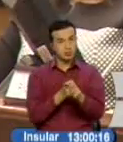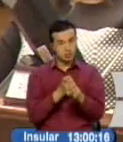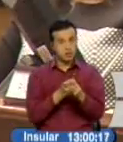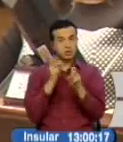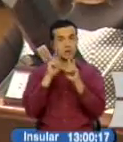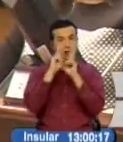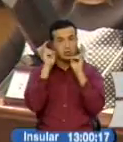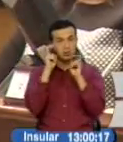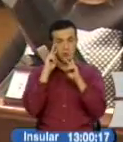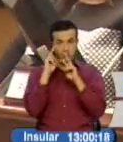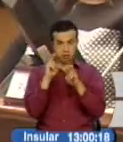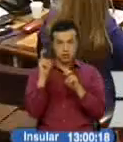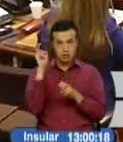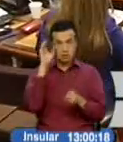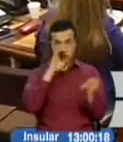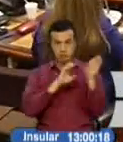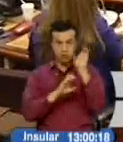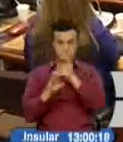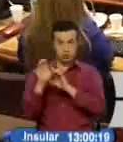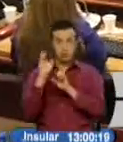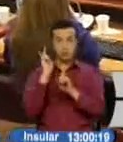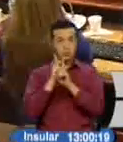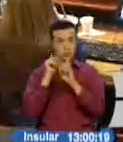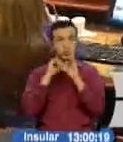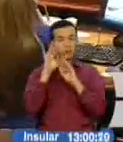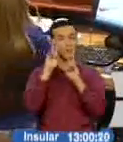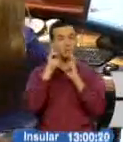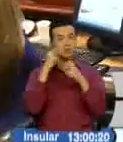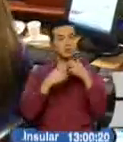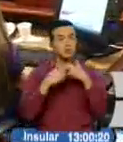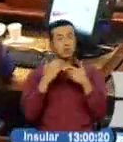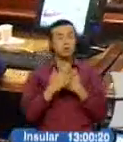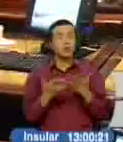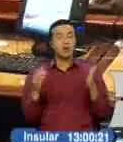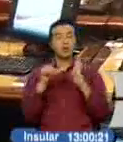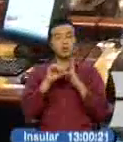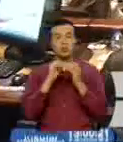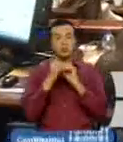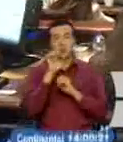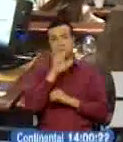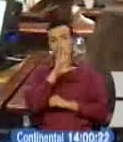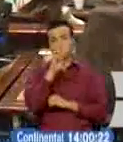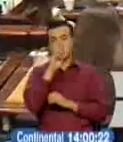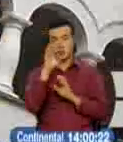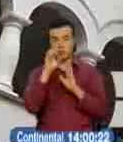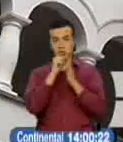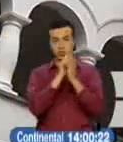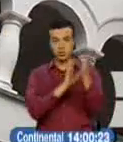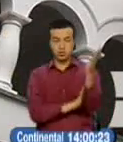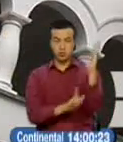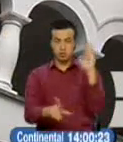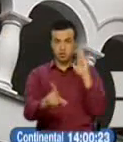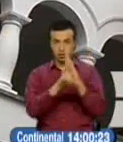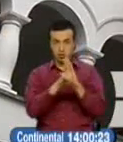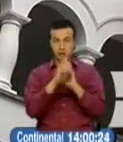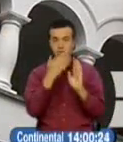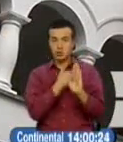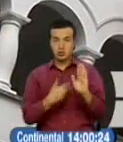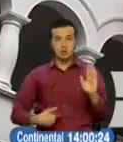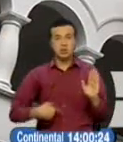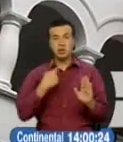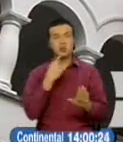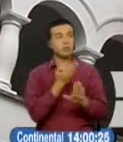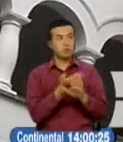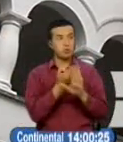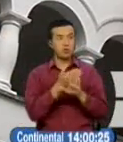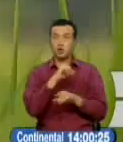fines de investigación científica. El punto más crítico tiene que ver con lo referente al artículo 56 del proyecto de ley. Mediante el veto, el Ejecutivo propone el